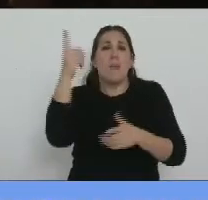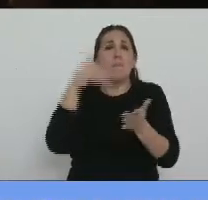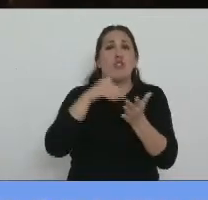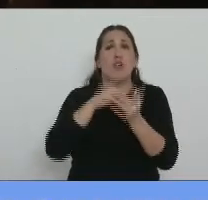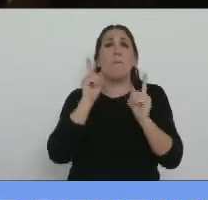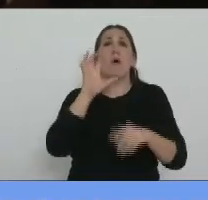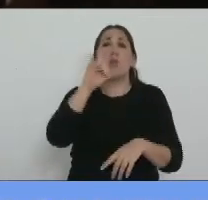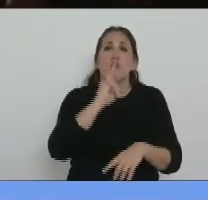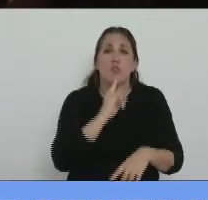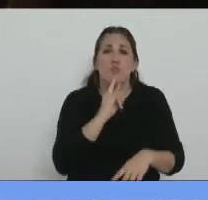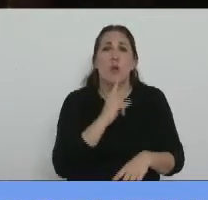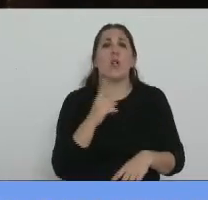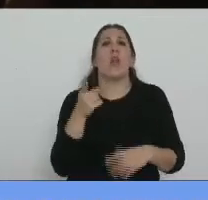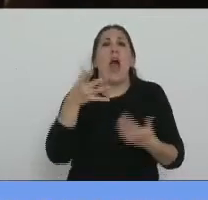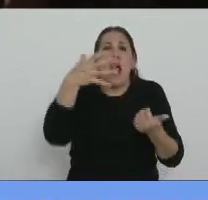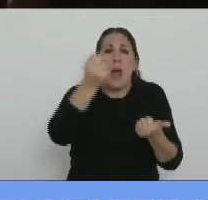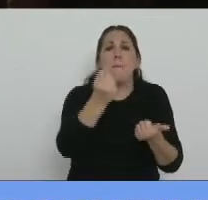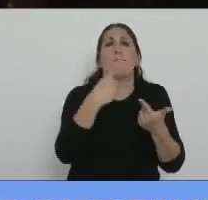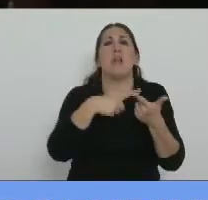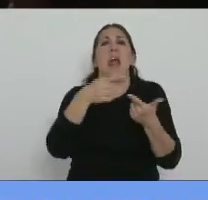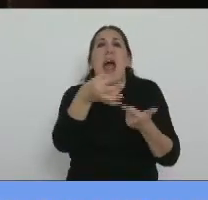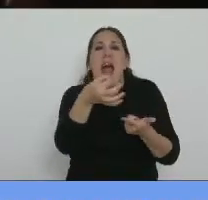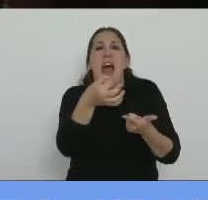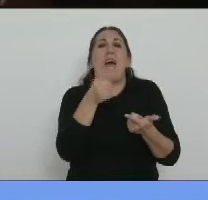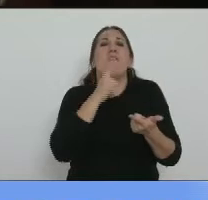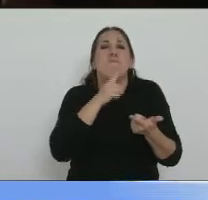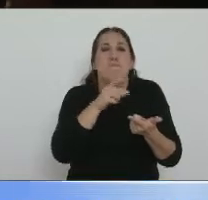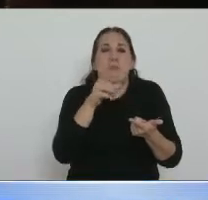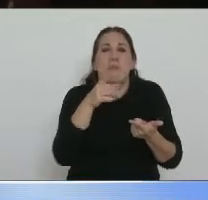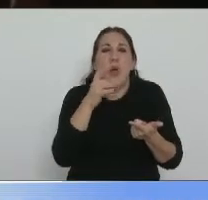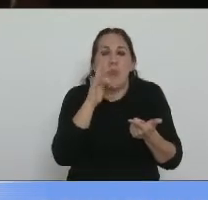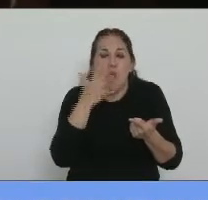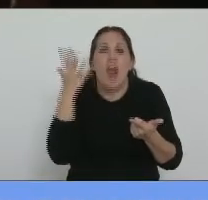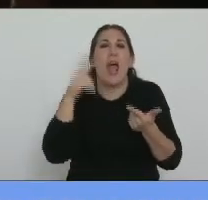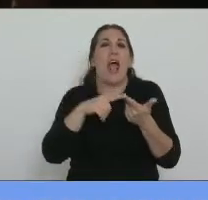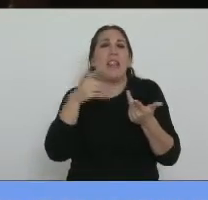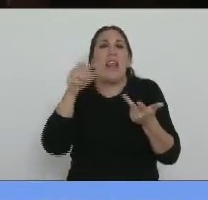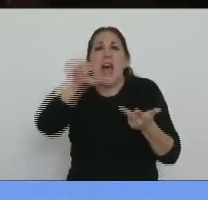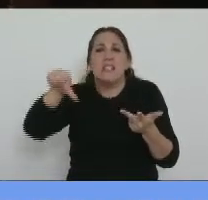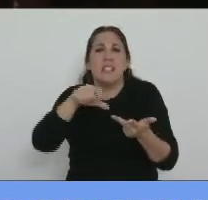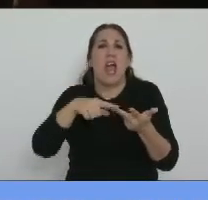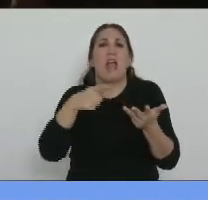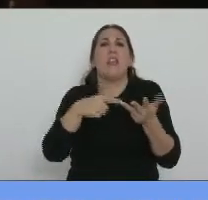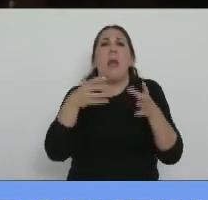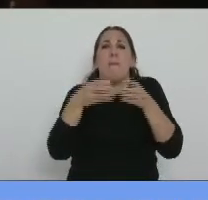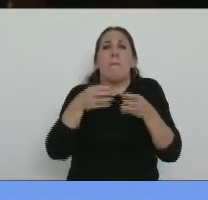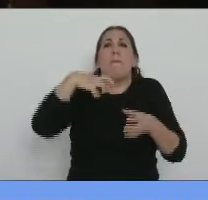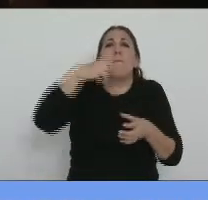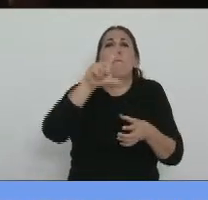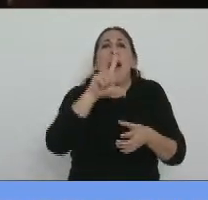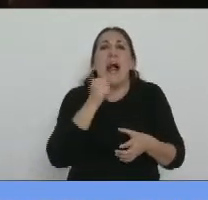nuestros arándanos son nuestros limones o nuestros aceites son son nuestras faltas en nuestro azúcar en nuestro bioetanol